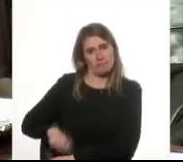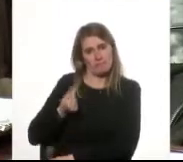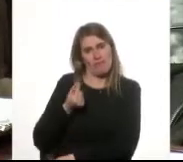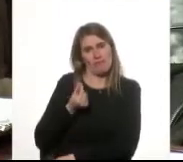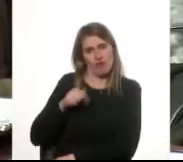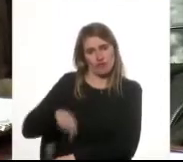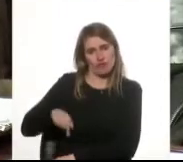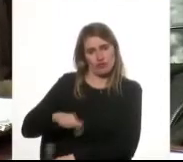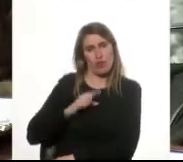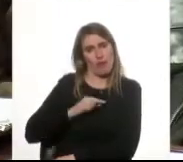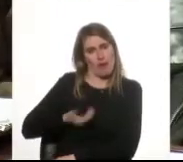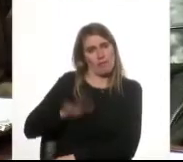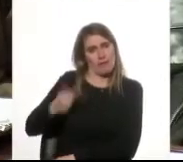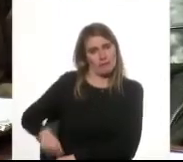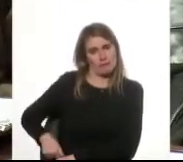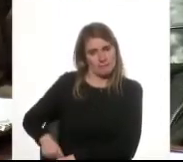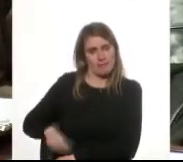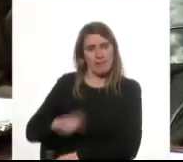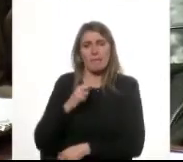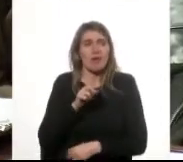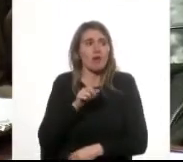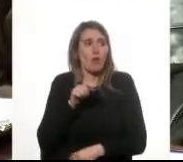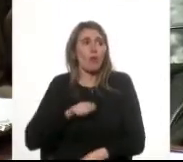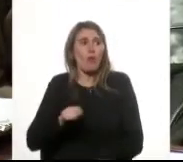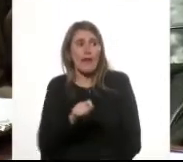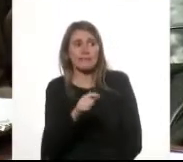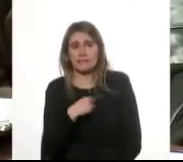Pero no somos jueces de nadie.